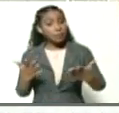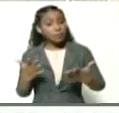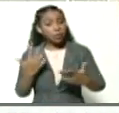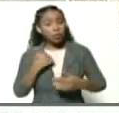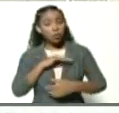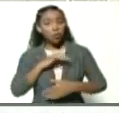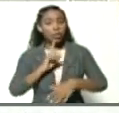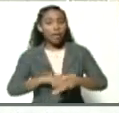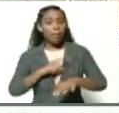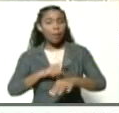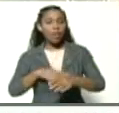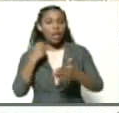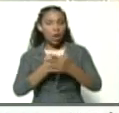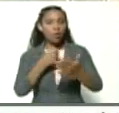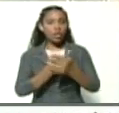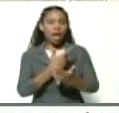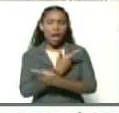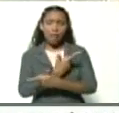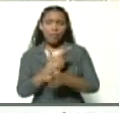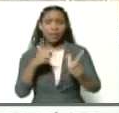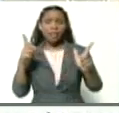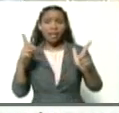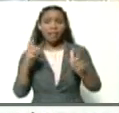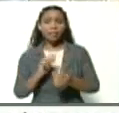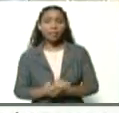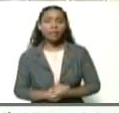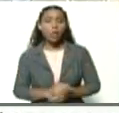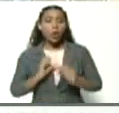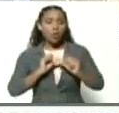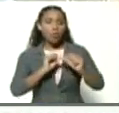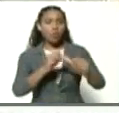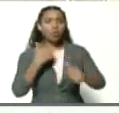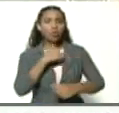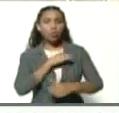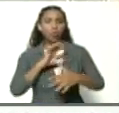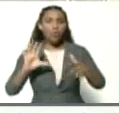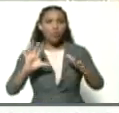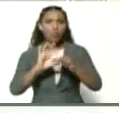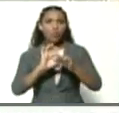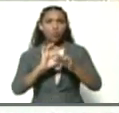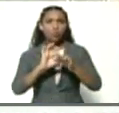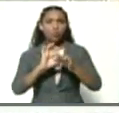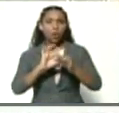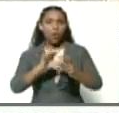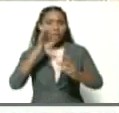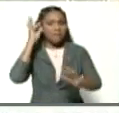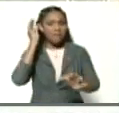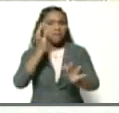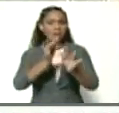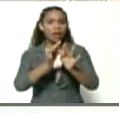de lucha, es tiempo de libertad. Sigamos nosotros unidos, con fe,